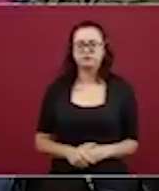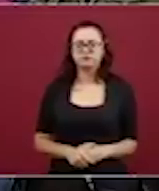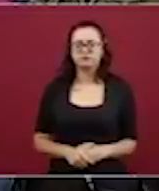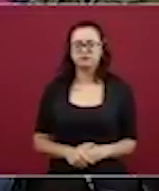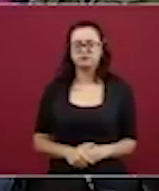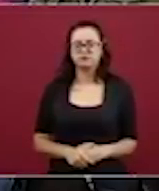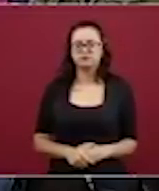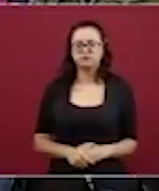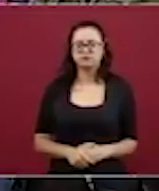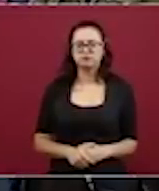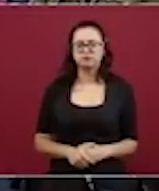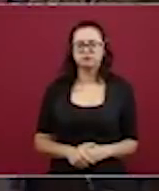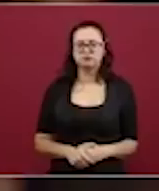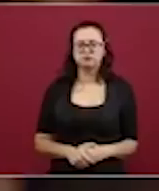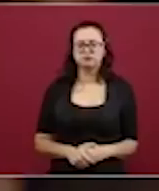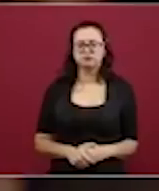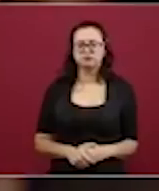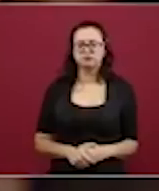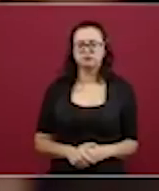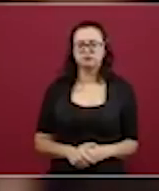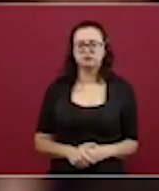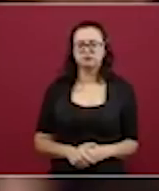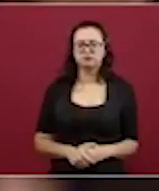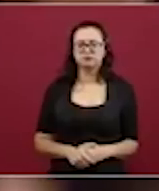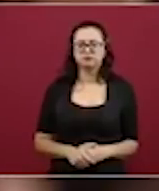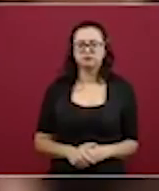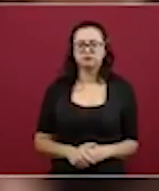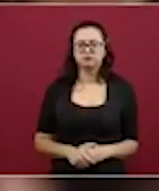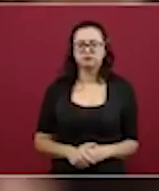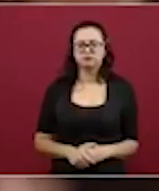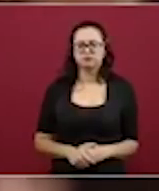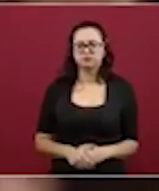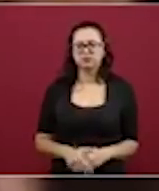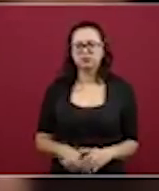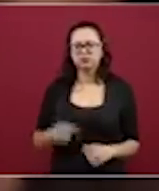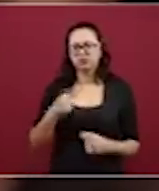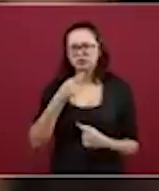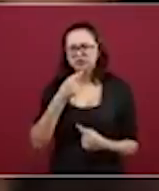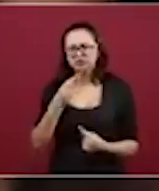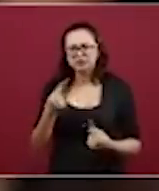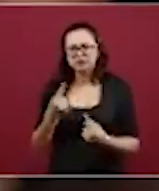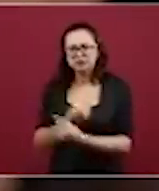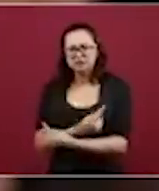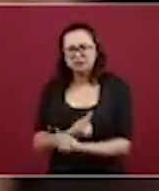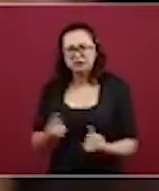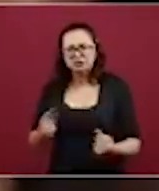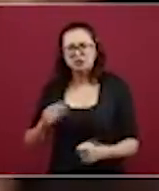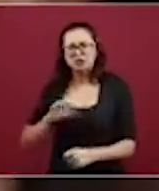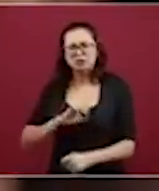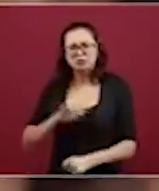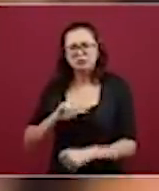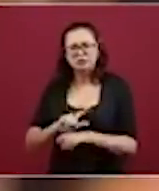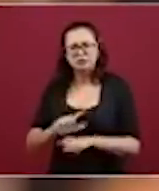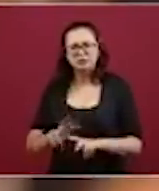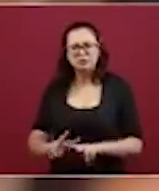Están atendiendo a estos niños vulnerables de diferentes especialidades, no